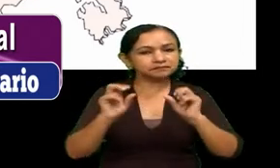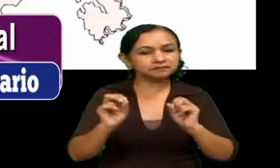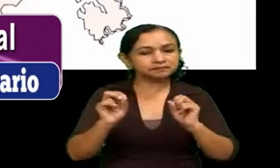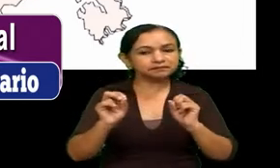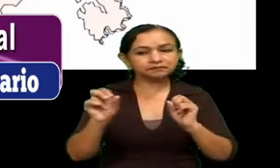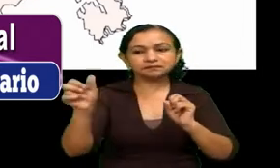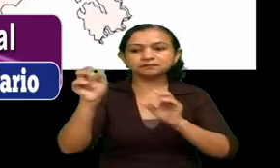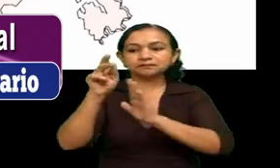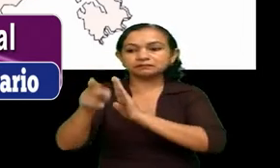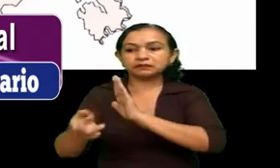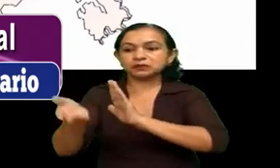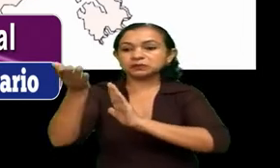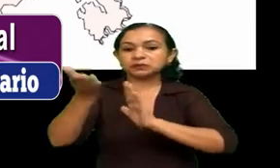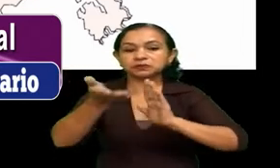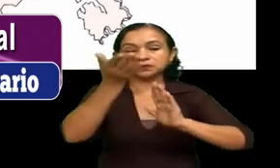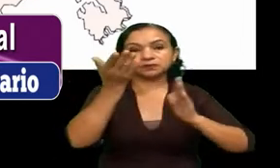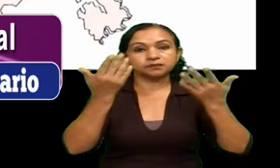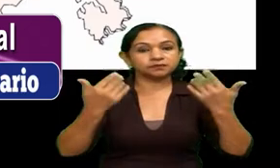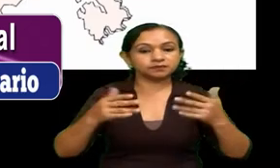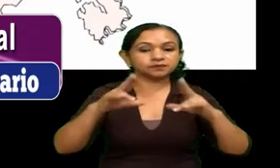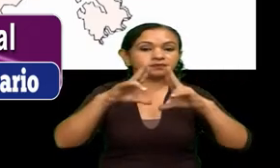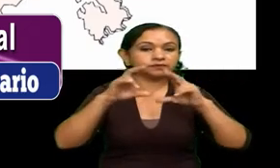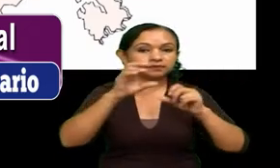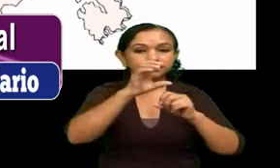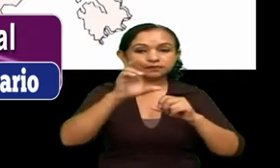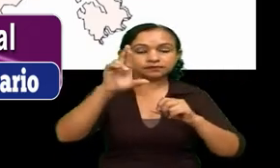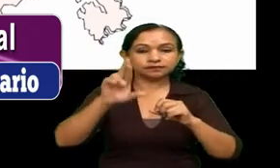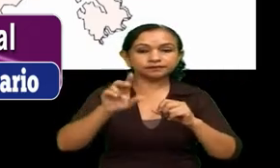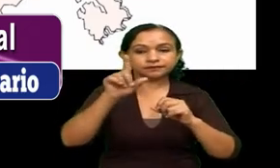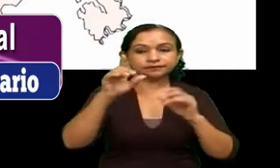resto de los países. Claro. Costa Rica en